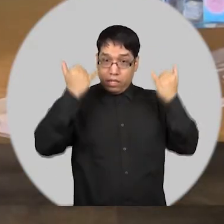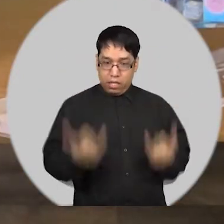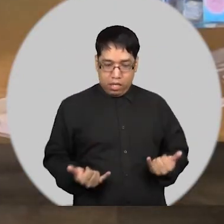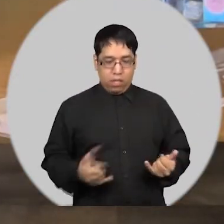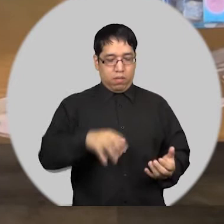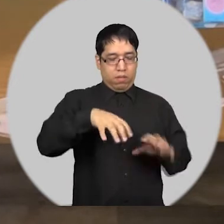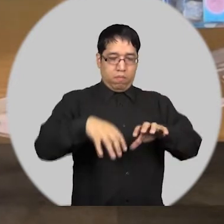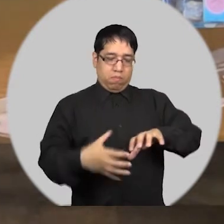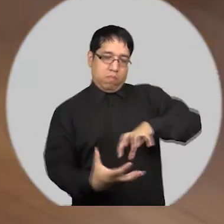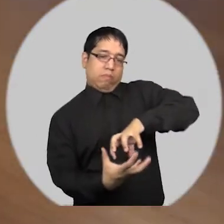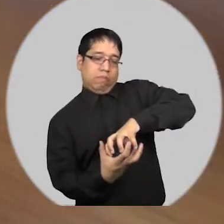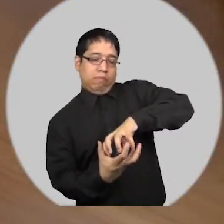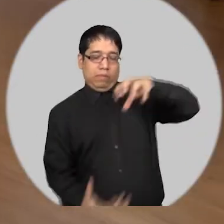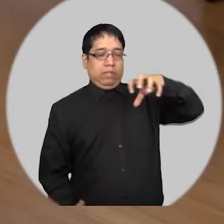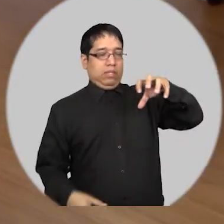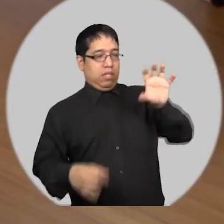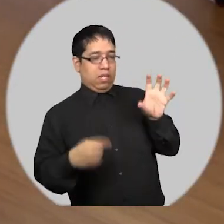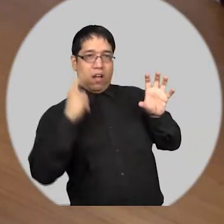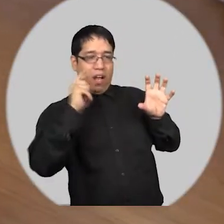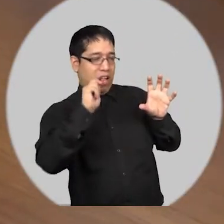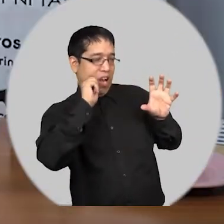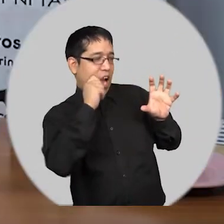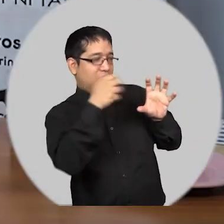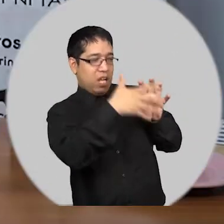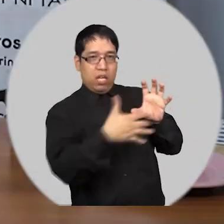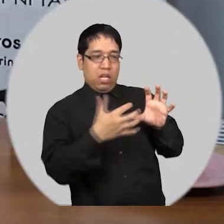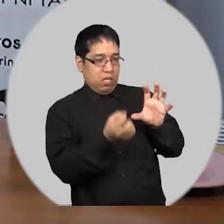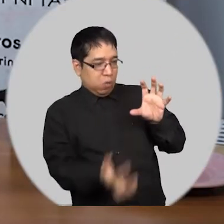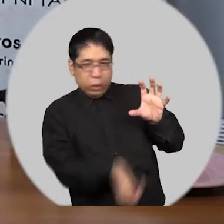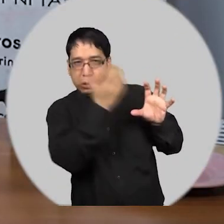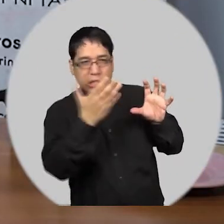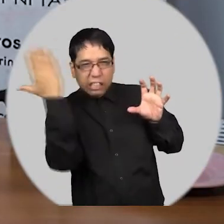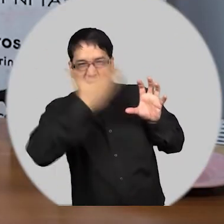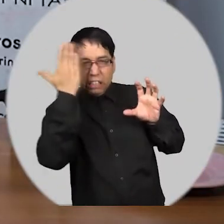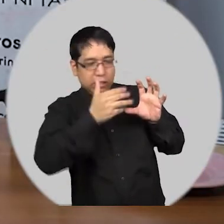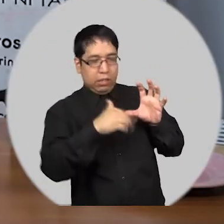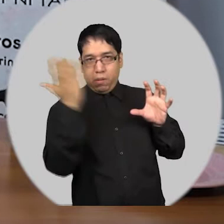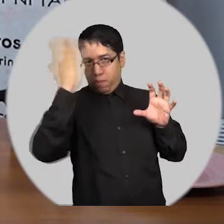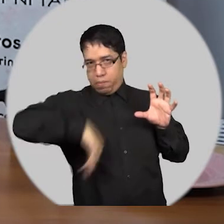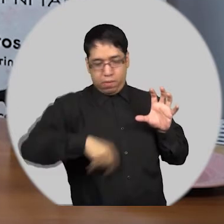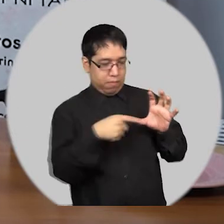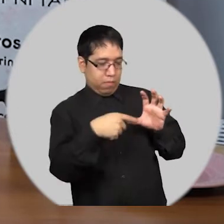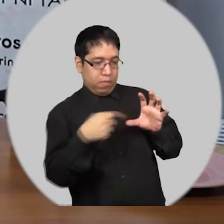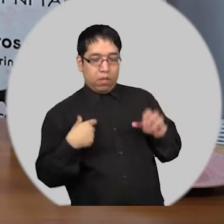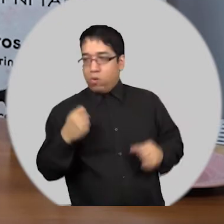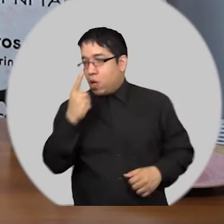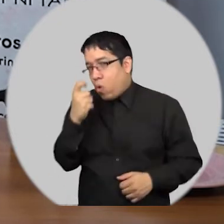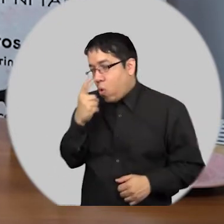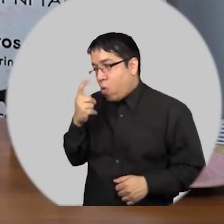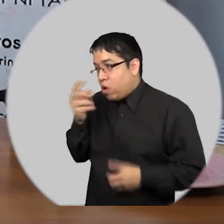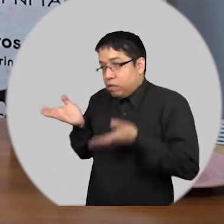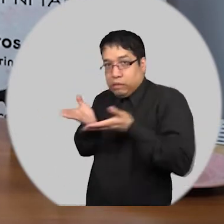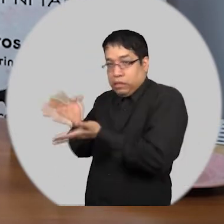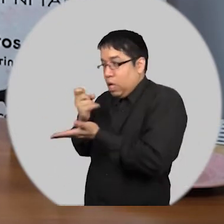ambiente, las desmoldamos y ven que quedan así, súper lindas, lisas y no se quemaron. Así que tomen nota con el tiempo